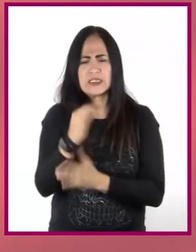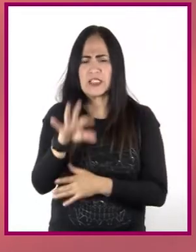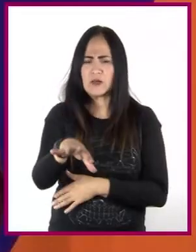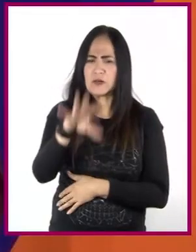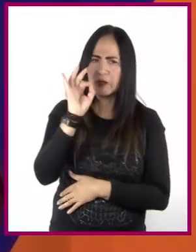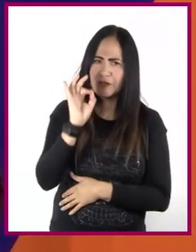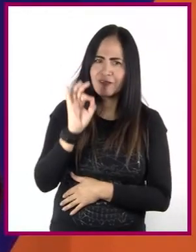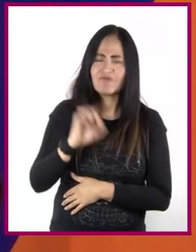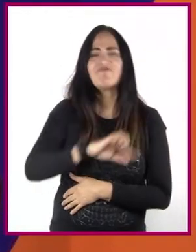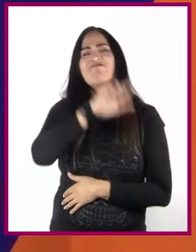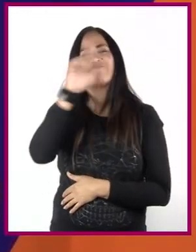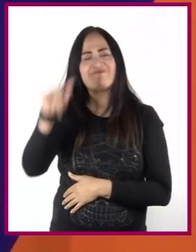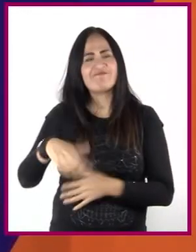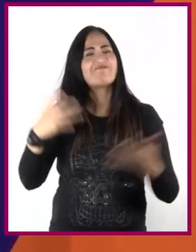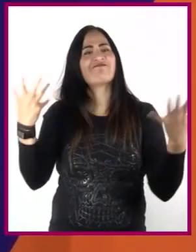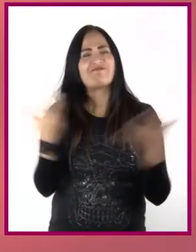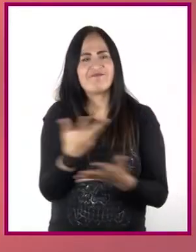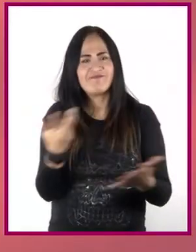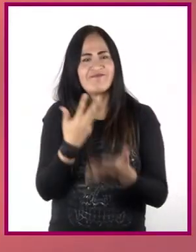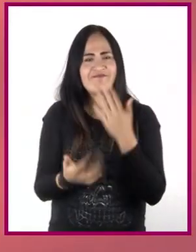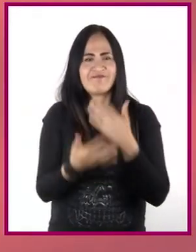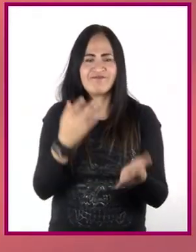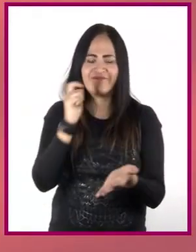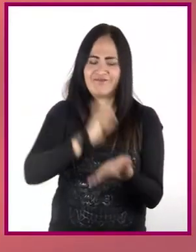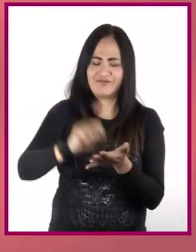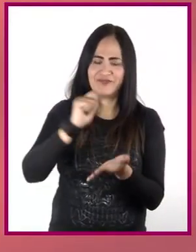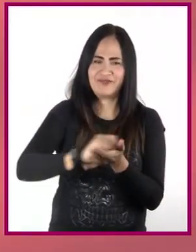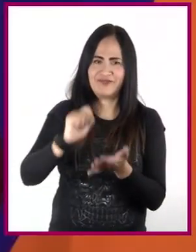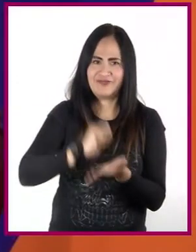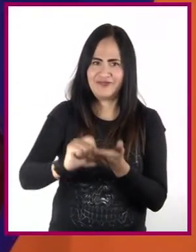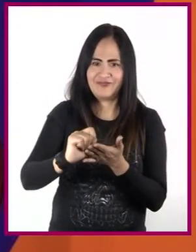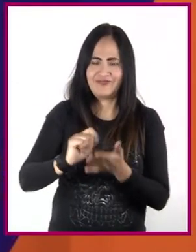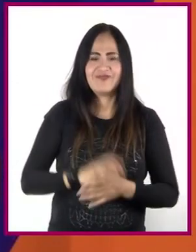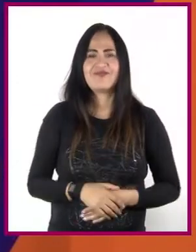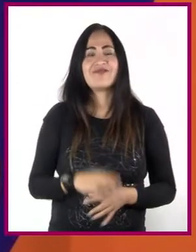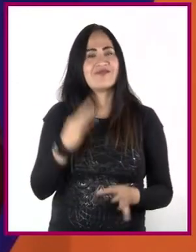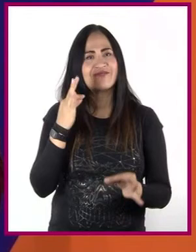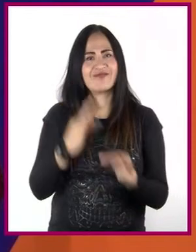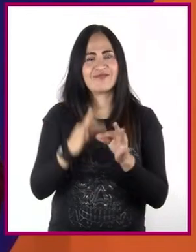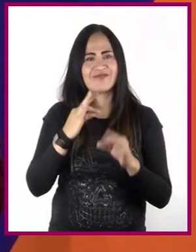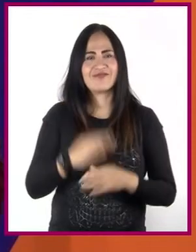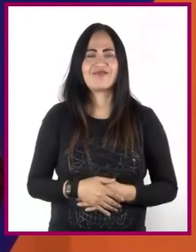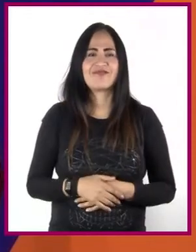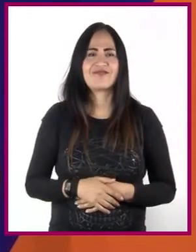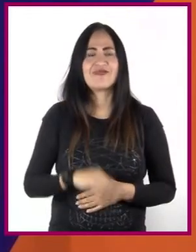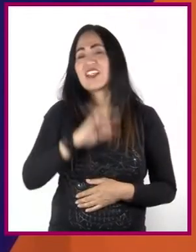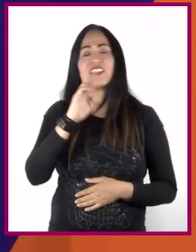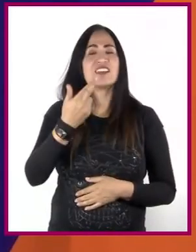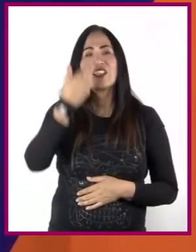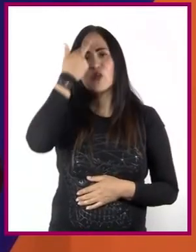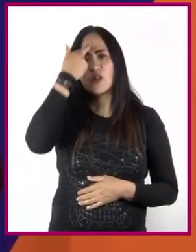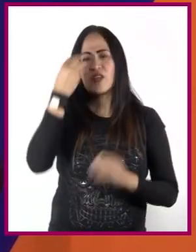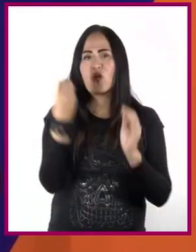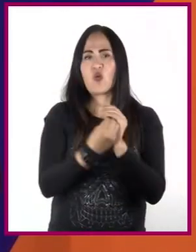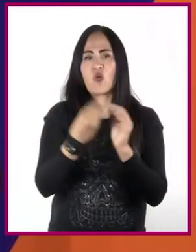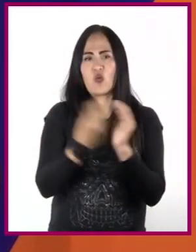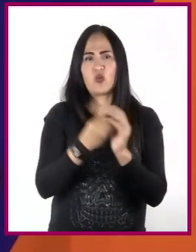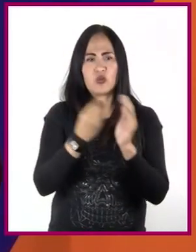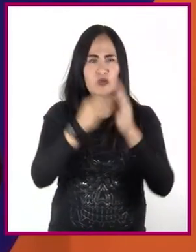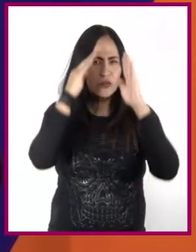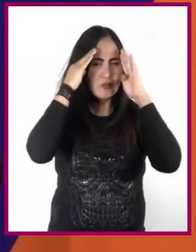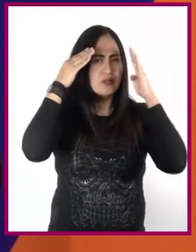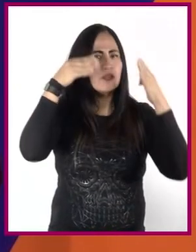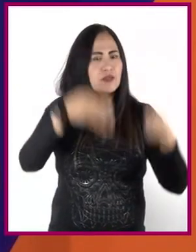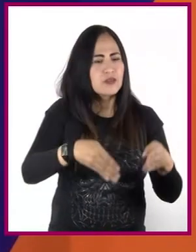adelante. Manos a la obra con la aventura de escribir. ¡Listo! Recuerden que en esta sesión nos centramos